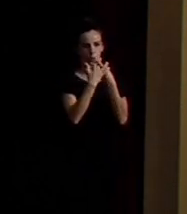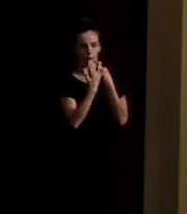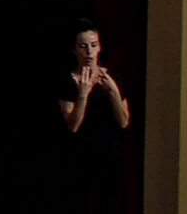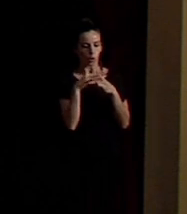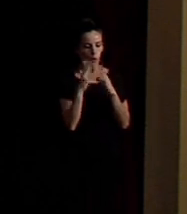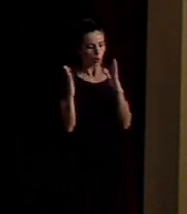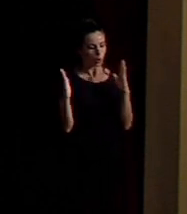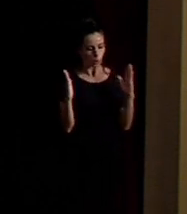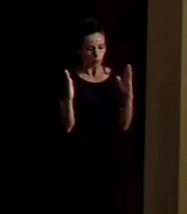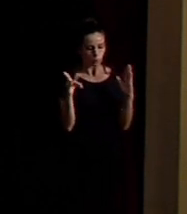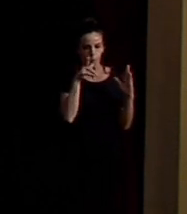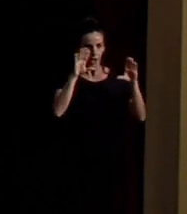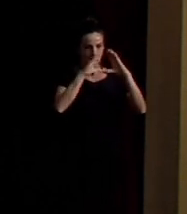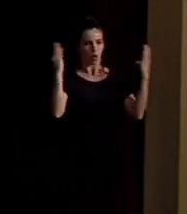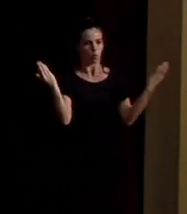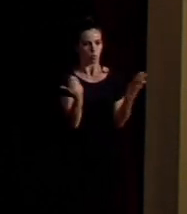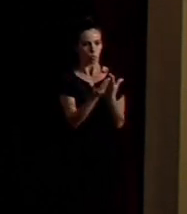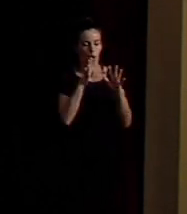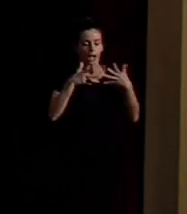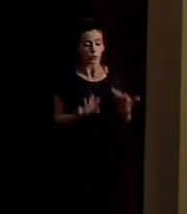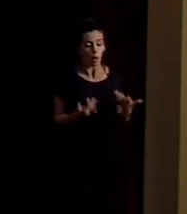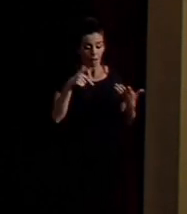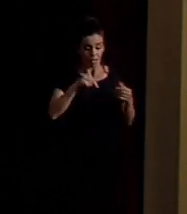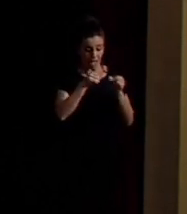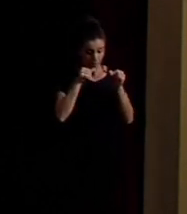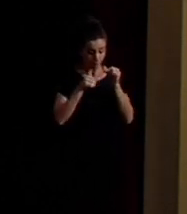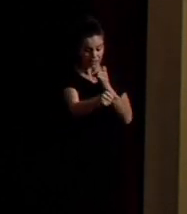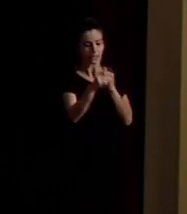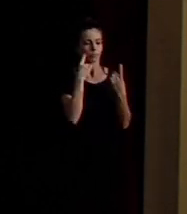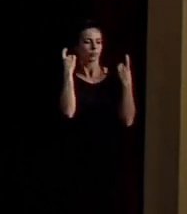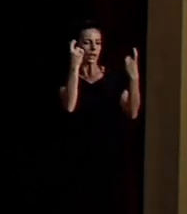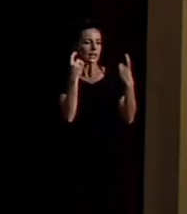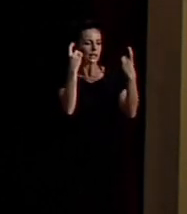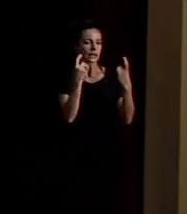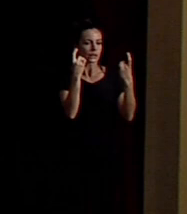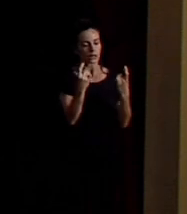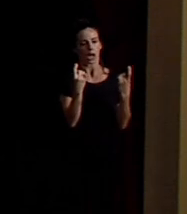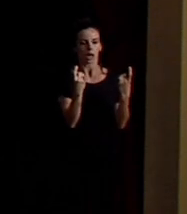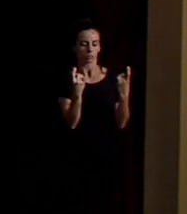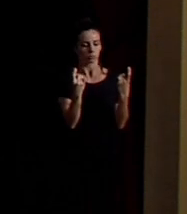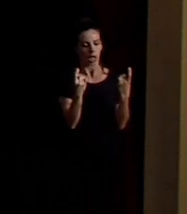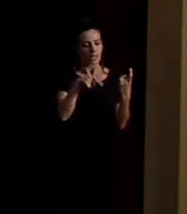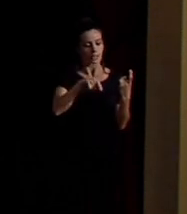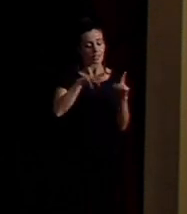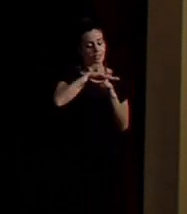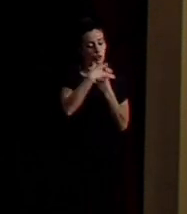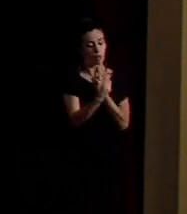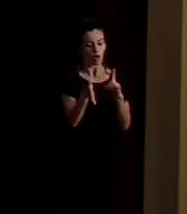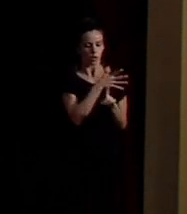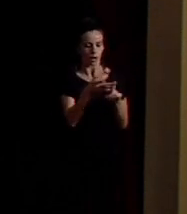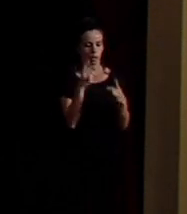situar en el mundo en el que vivimos para, a partir de ahí, tratar de encontrar una respuesta a la situación de violencia que